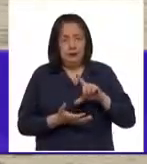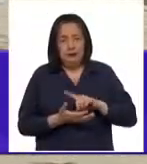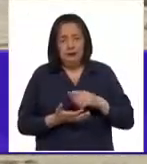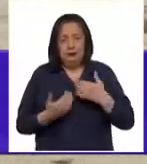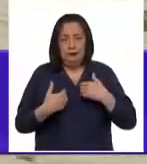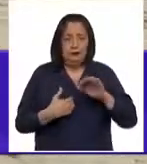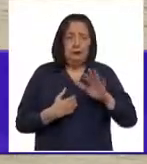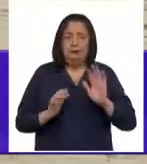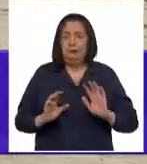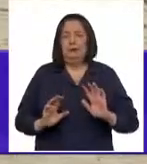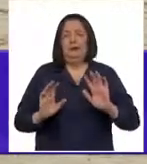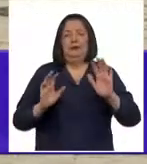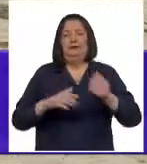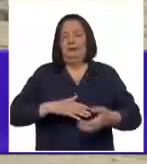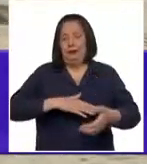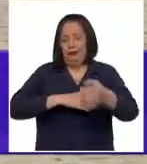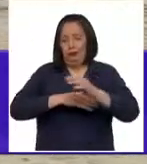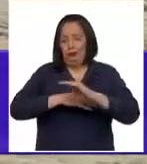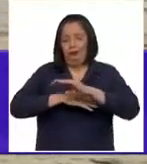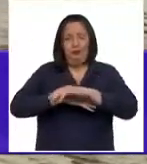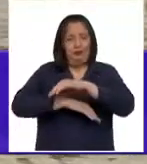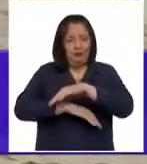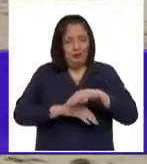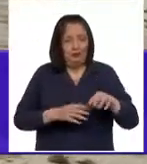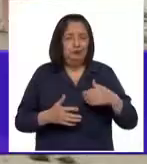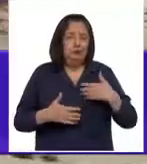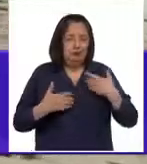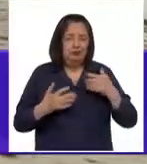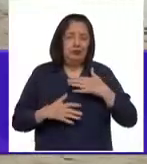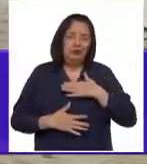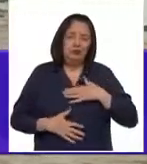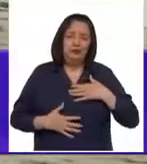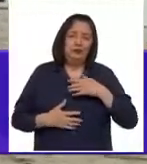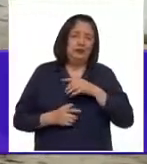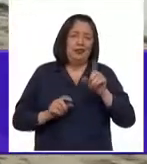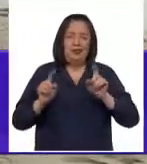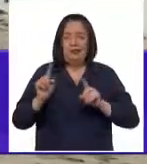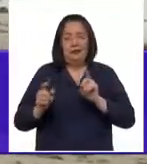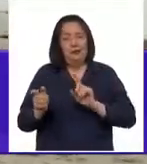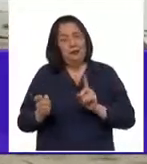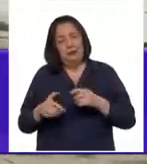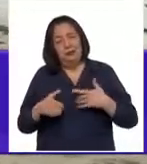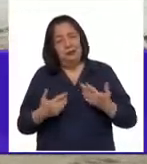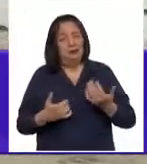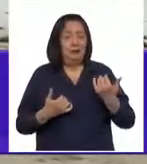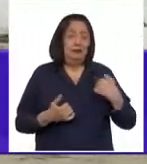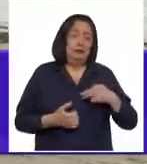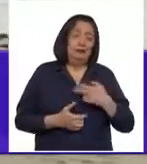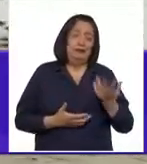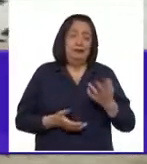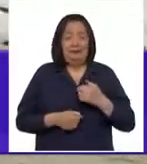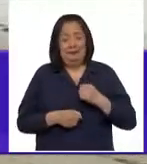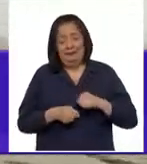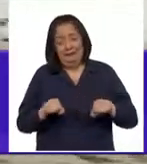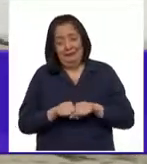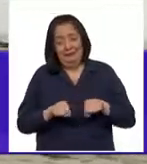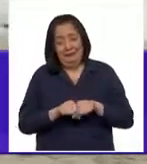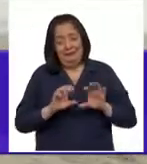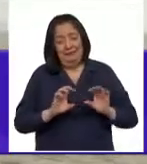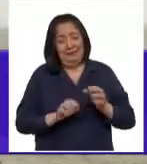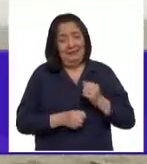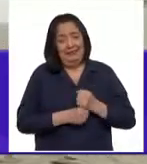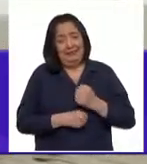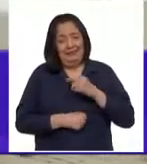esta maravillosa Costa Verde de la que podemos disfrutar. Algunos no, como nosotros que estamos en zapatillas,